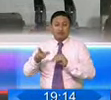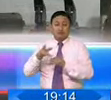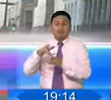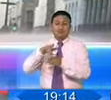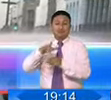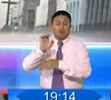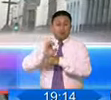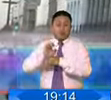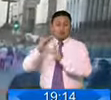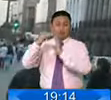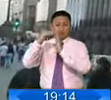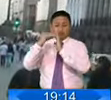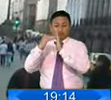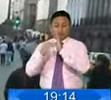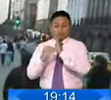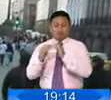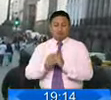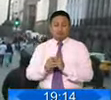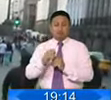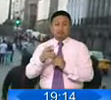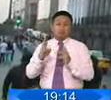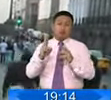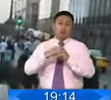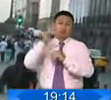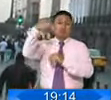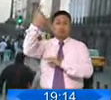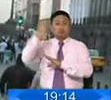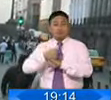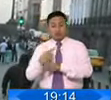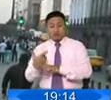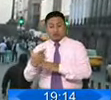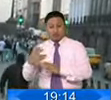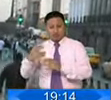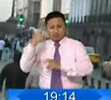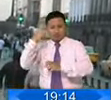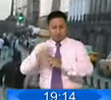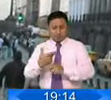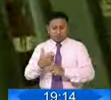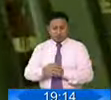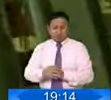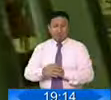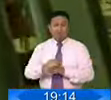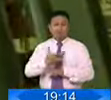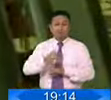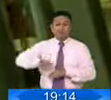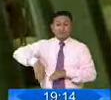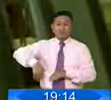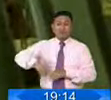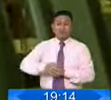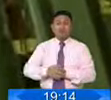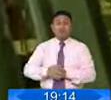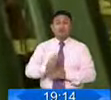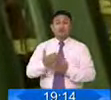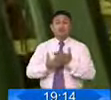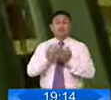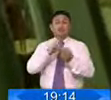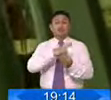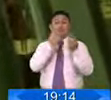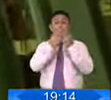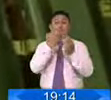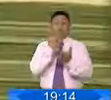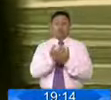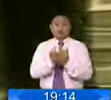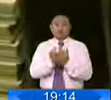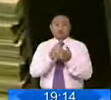pueda bajar. Se espera que la próxima semana se concrete, tras varias semanas de retraso, el anunciado paquete de reformas económicas